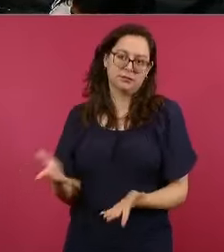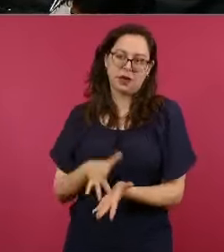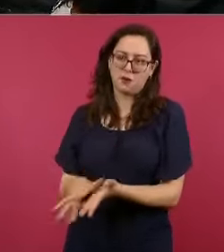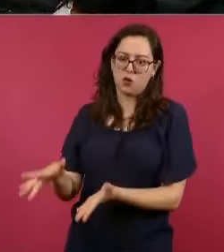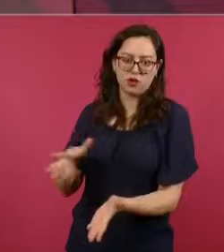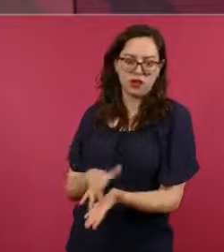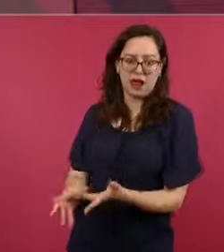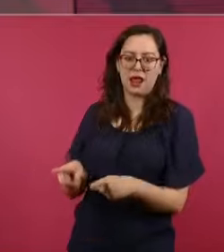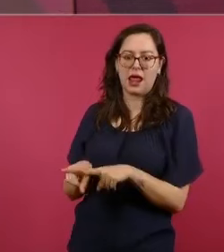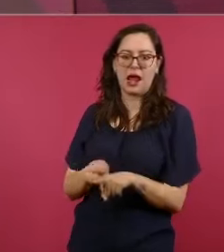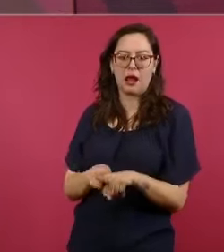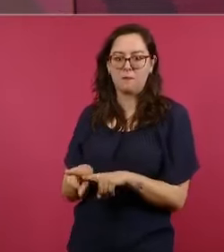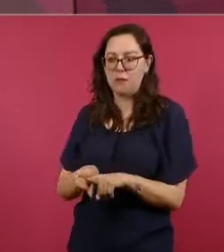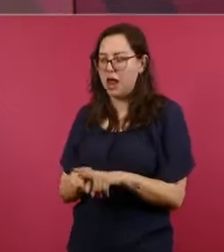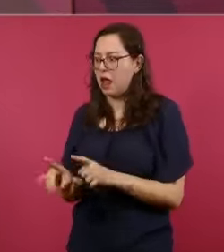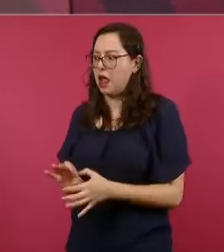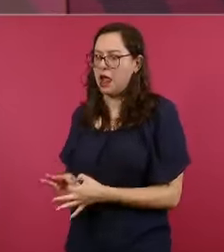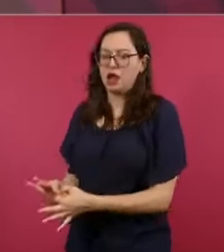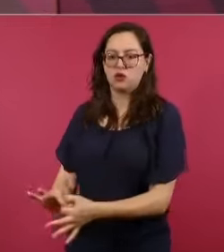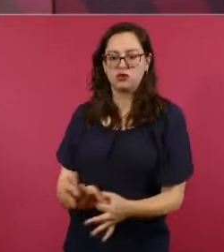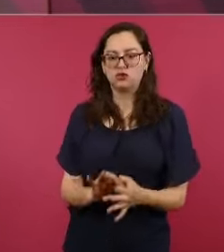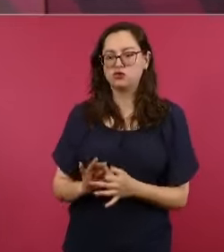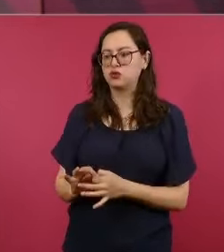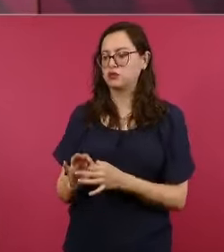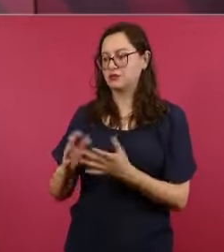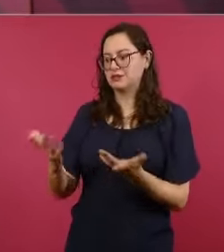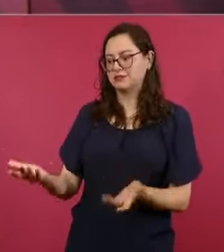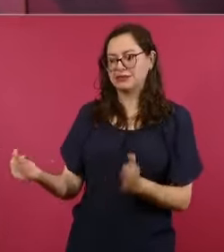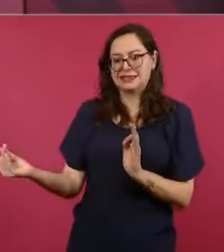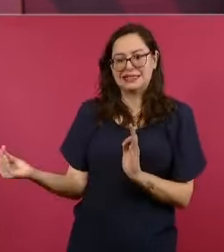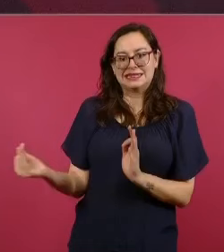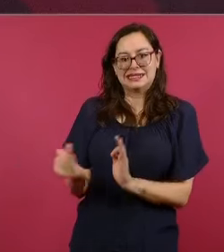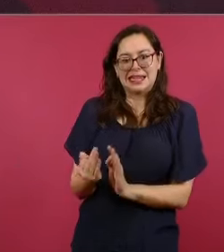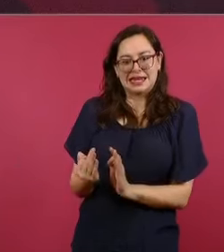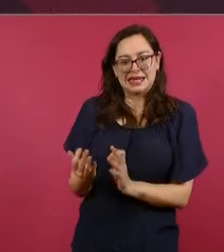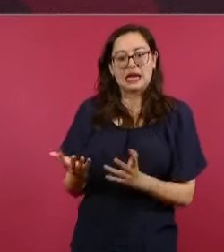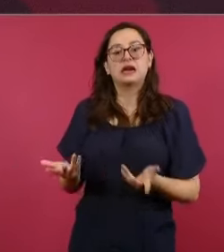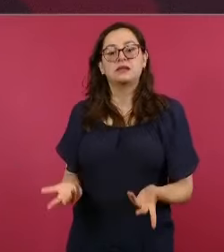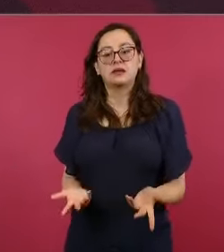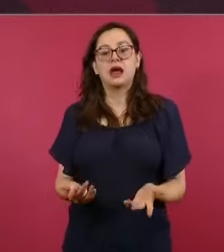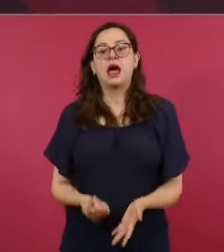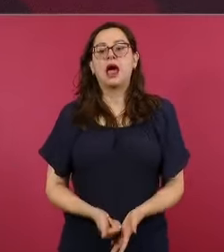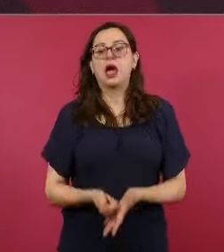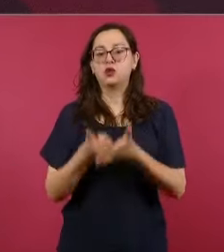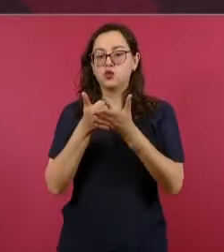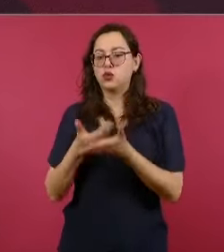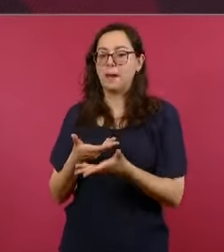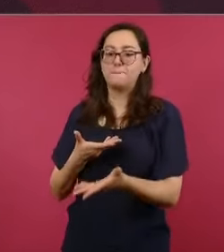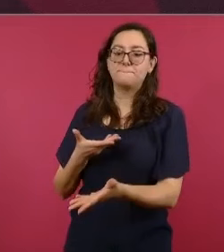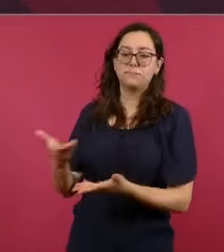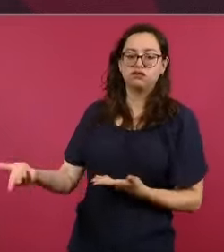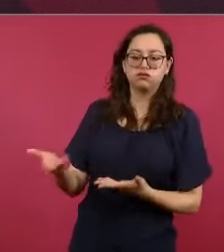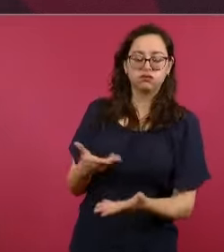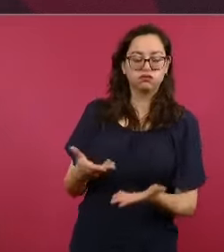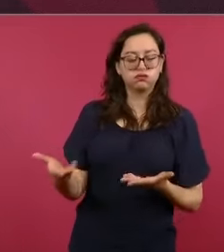hermanos somos vecinos y tenemos que ayudarnos